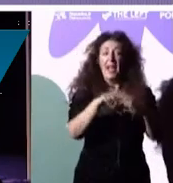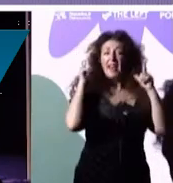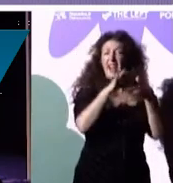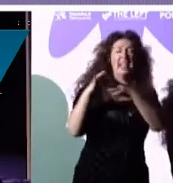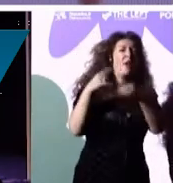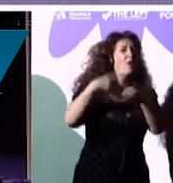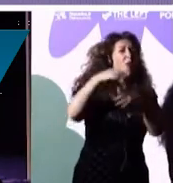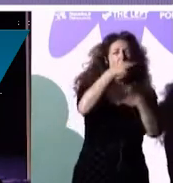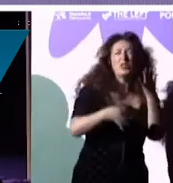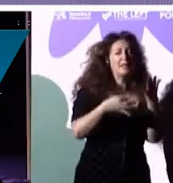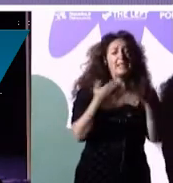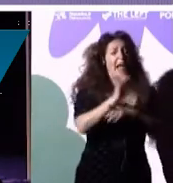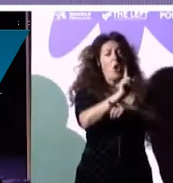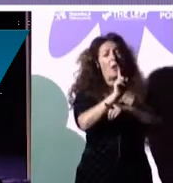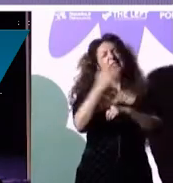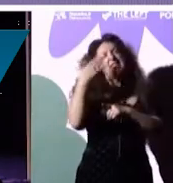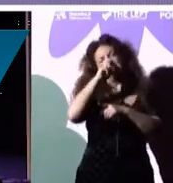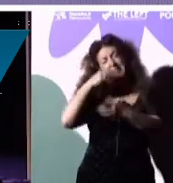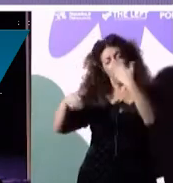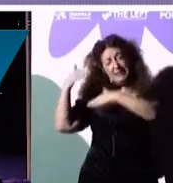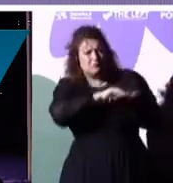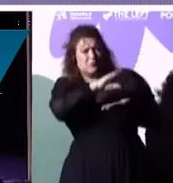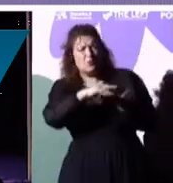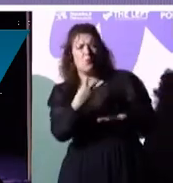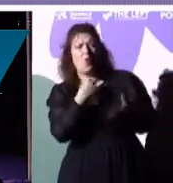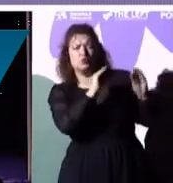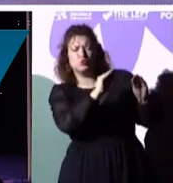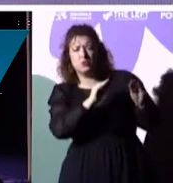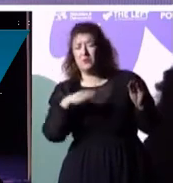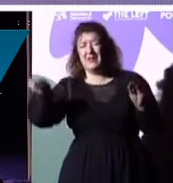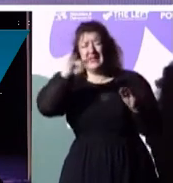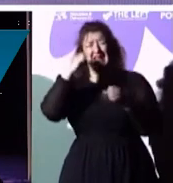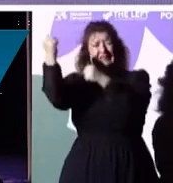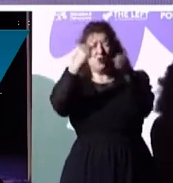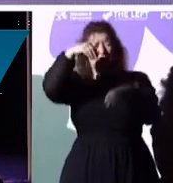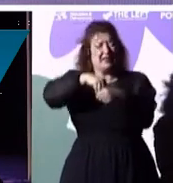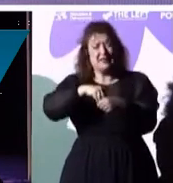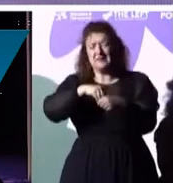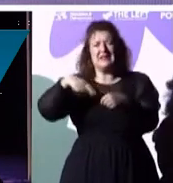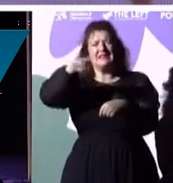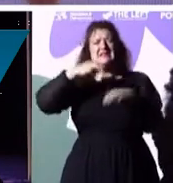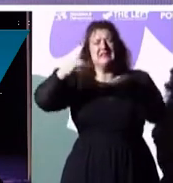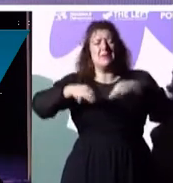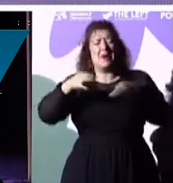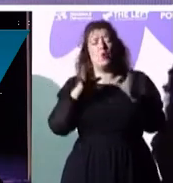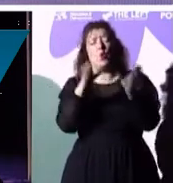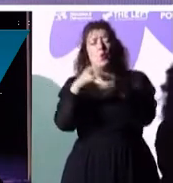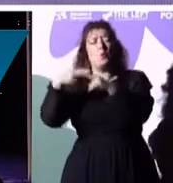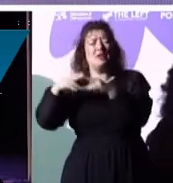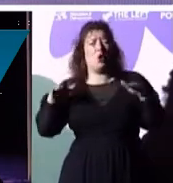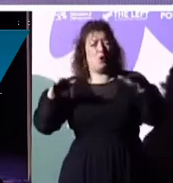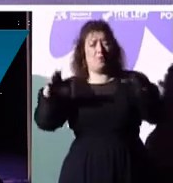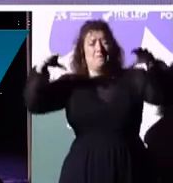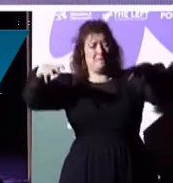semana pues ha sido un poco tanto un estertor en España siempre va a haber hay un